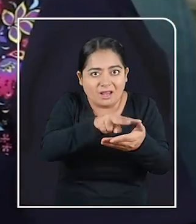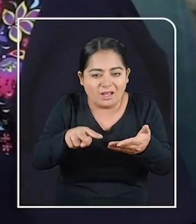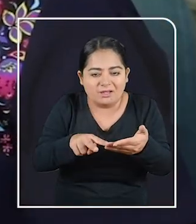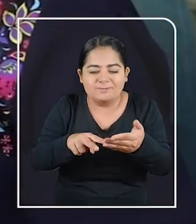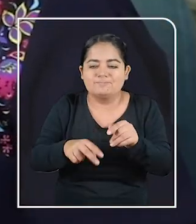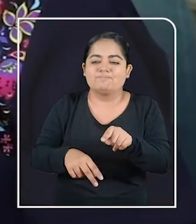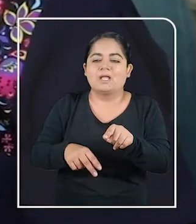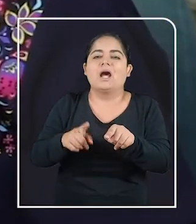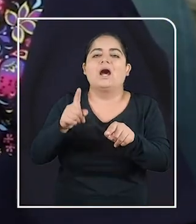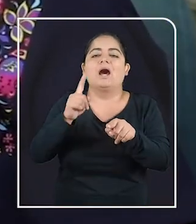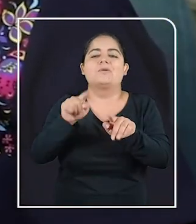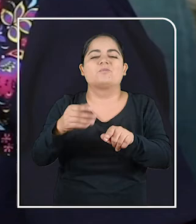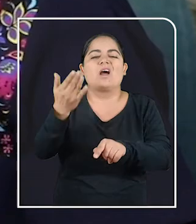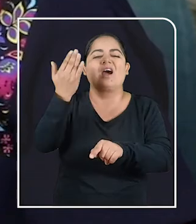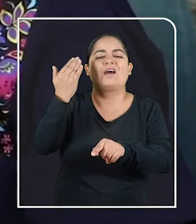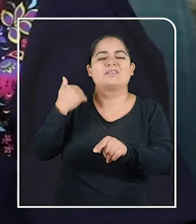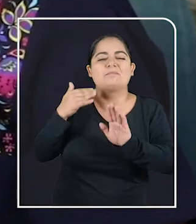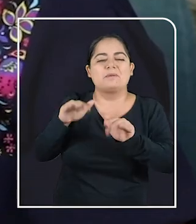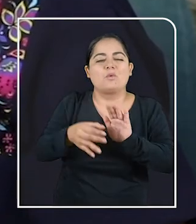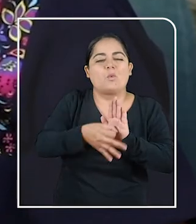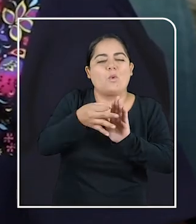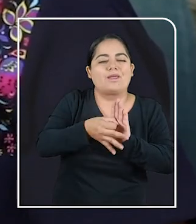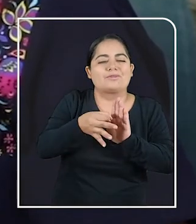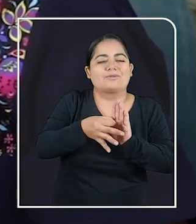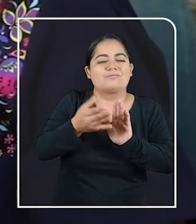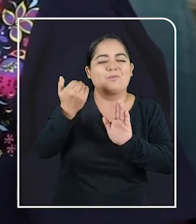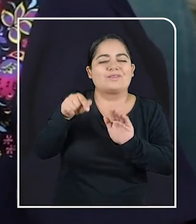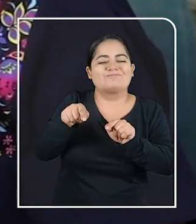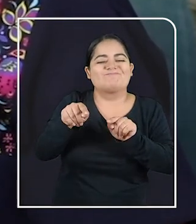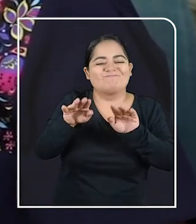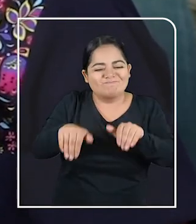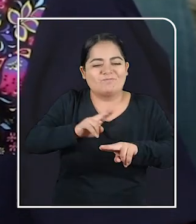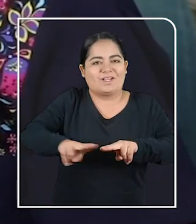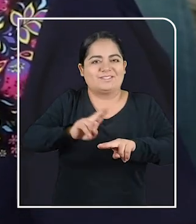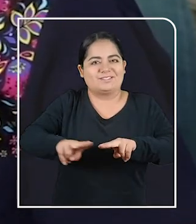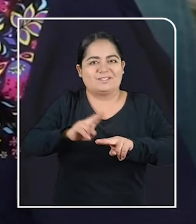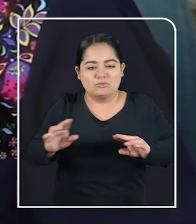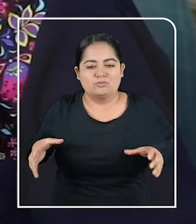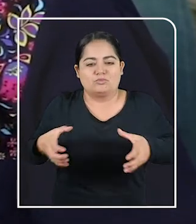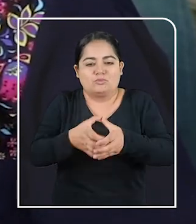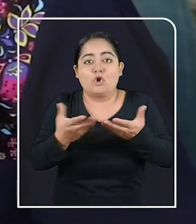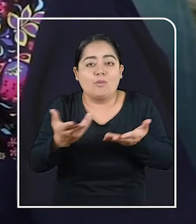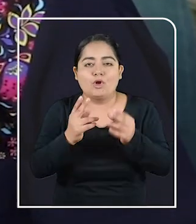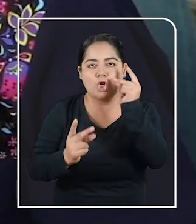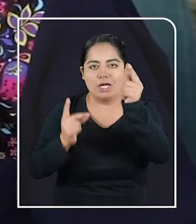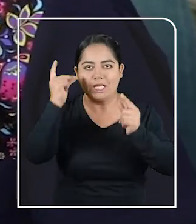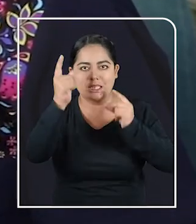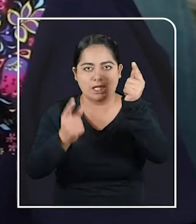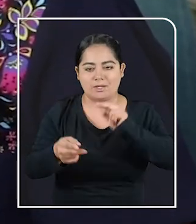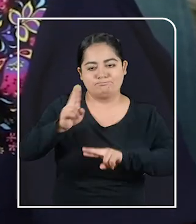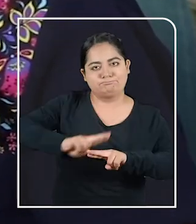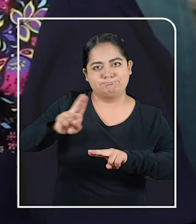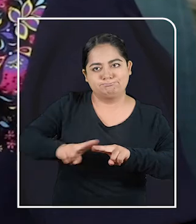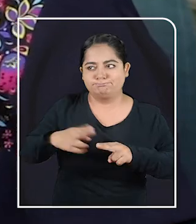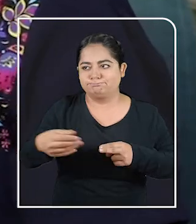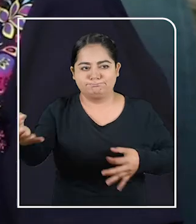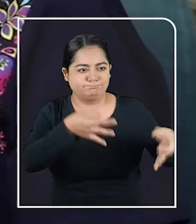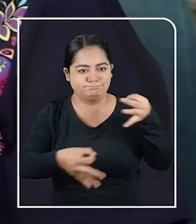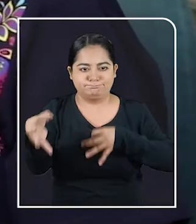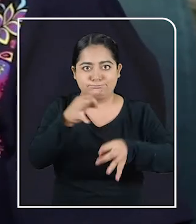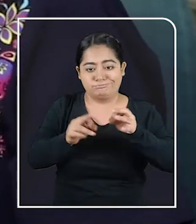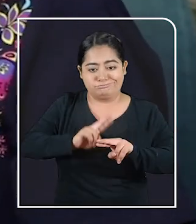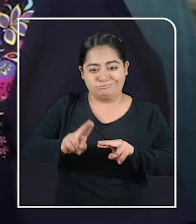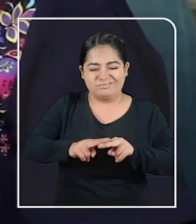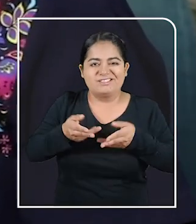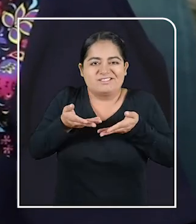misma estrategia y trabajar estos microcuentos. También fueron cuentos colectivos a través de lluvias de ideas y se